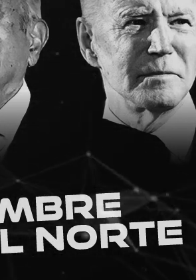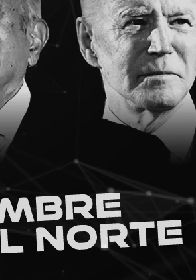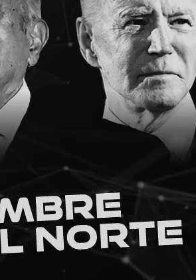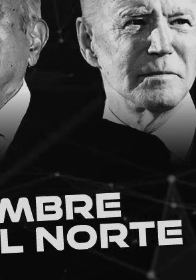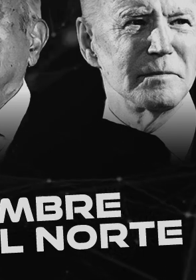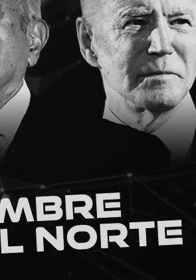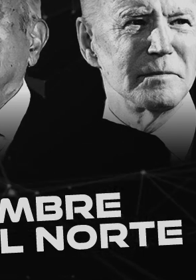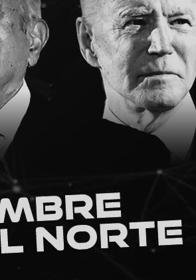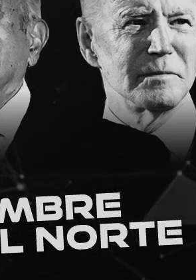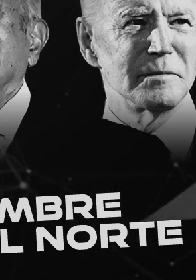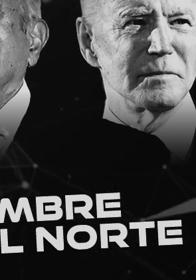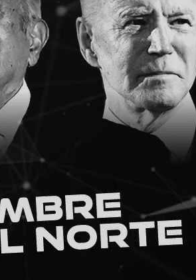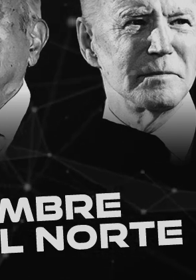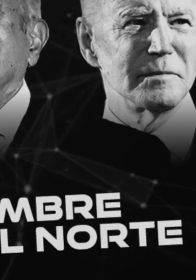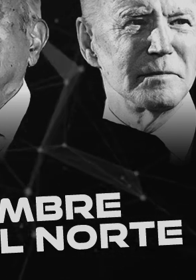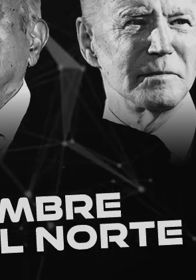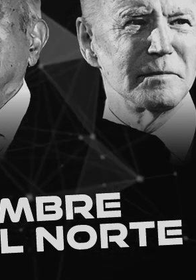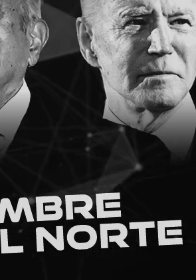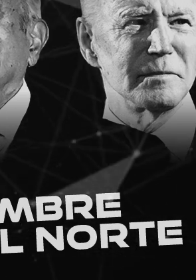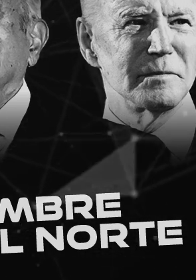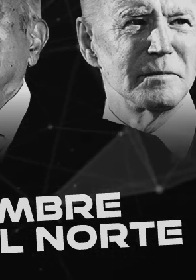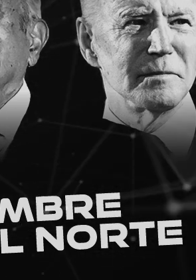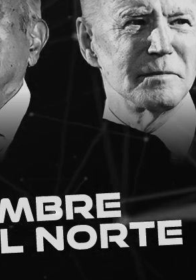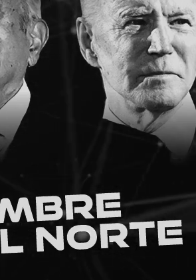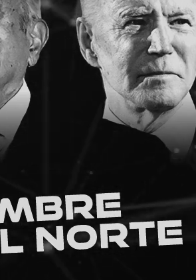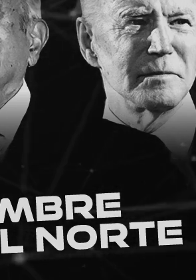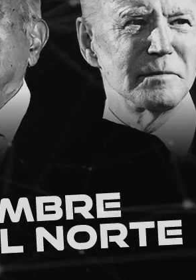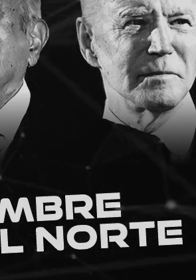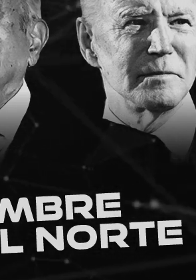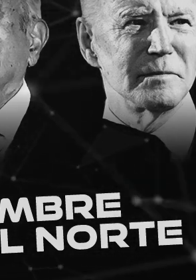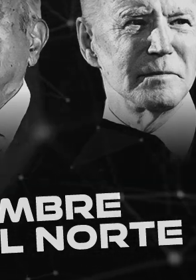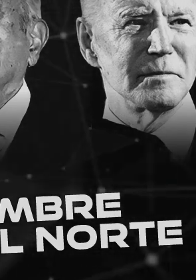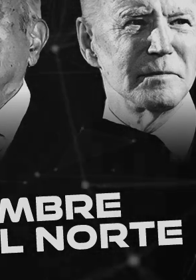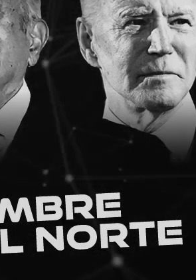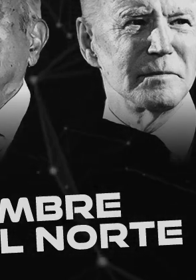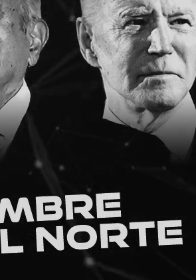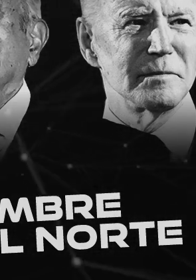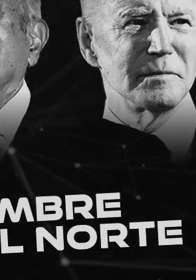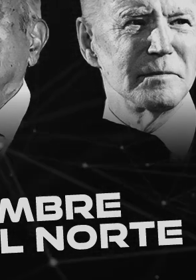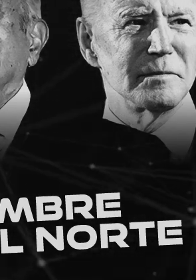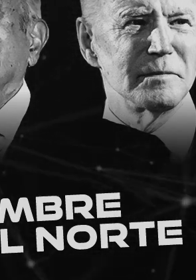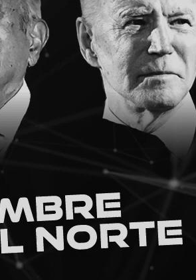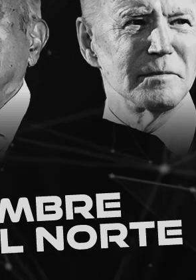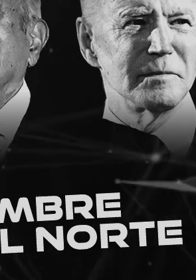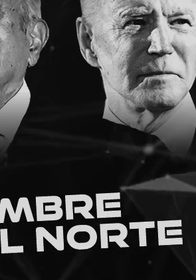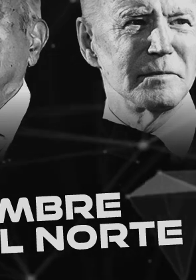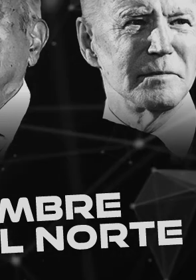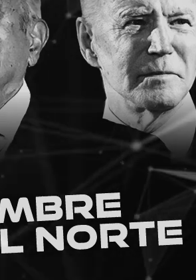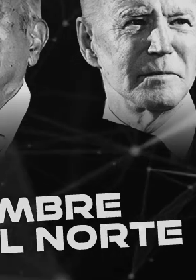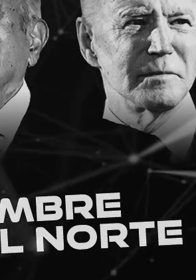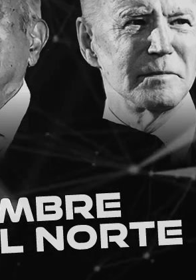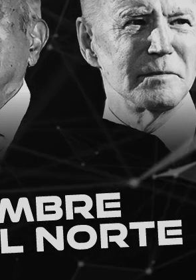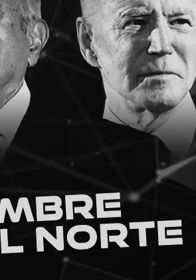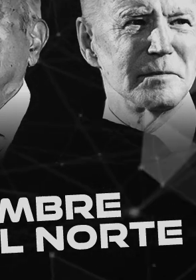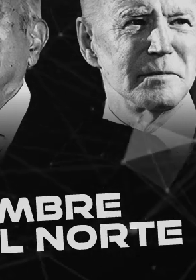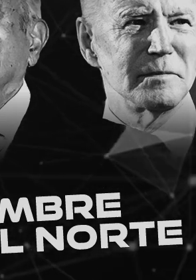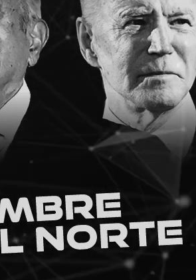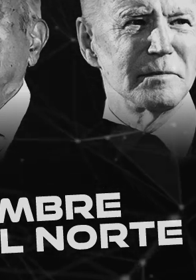reciente de nuestro canal el día de hoy el presidente Andrés Manuel López Obrador